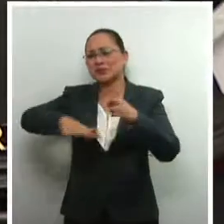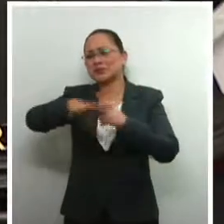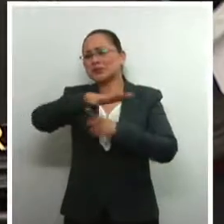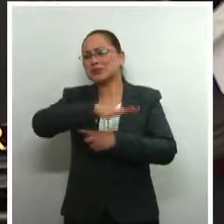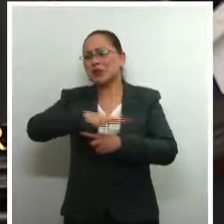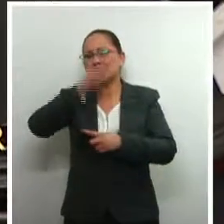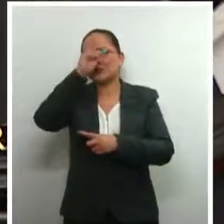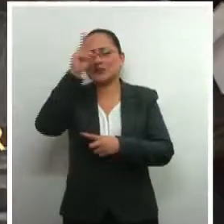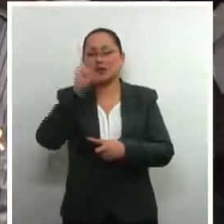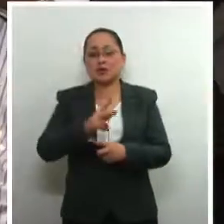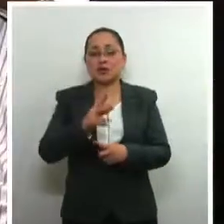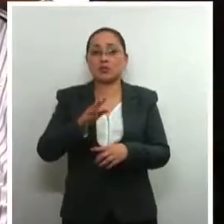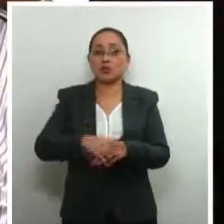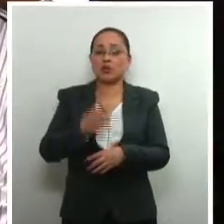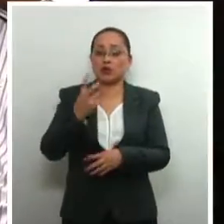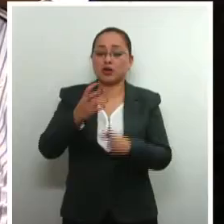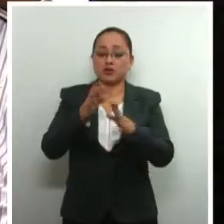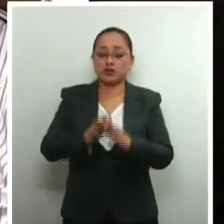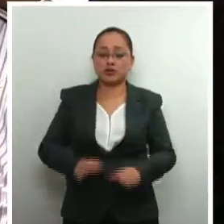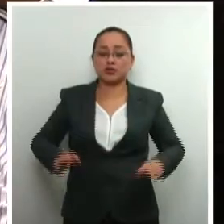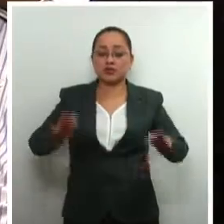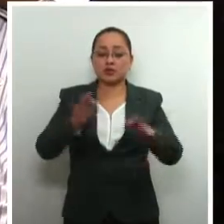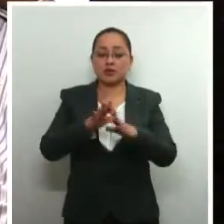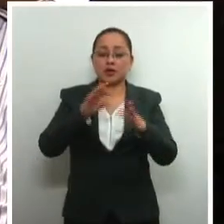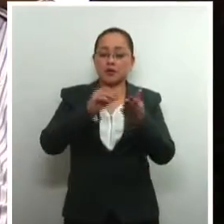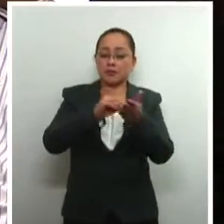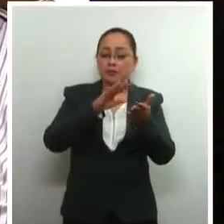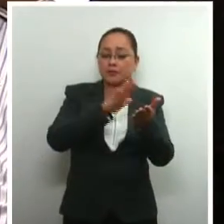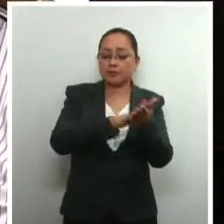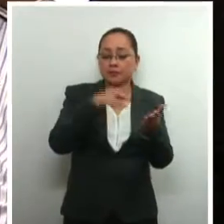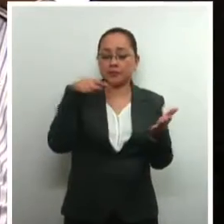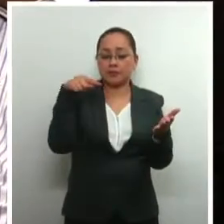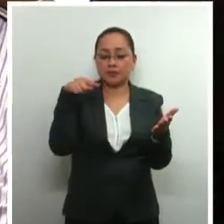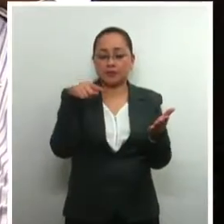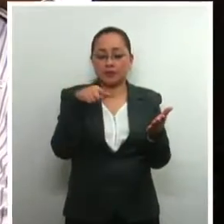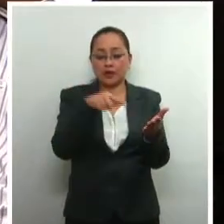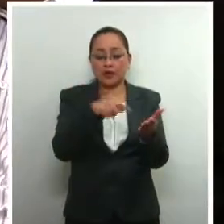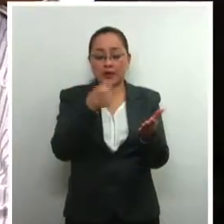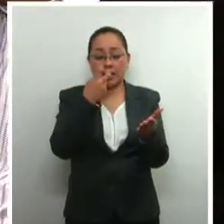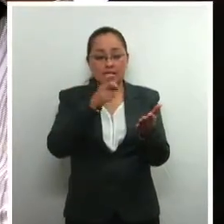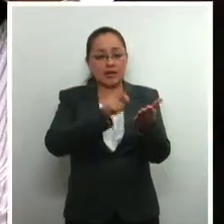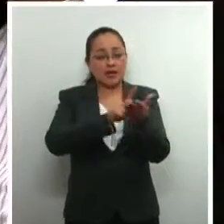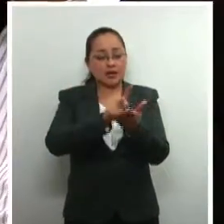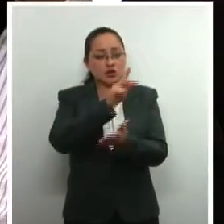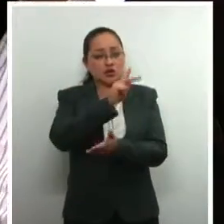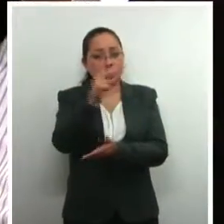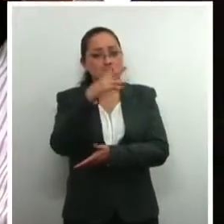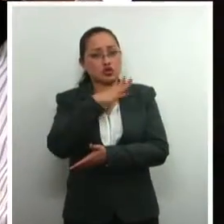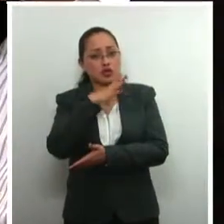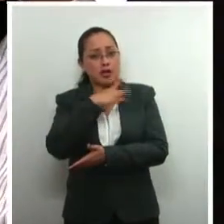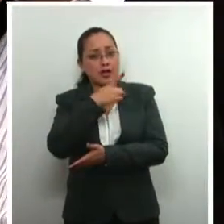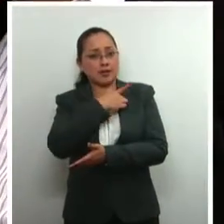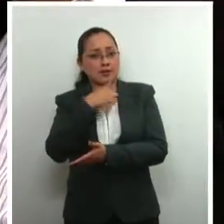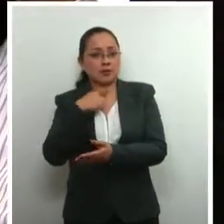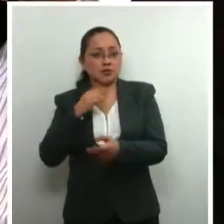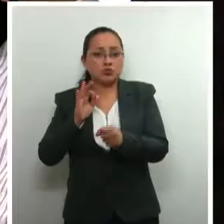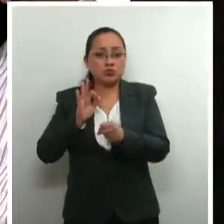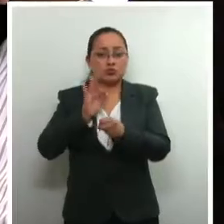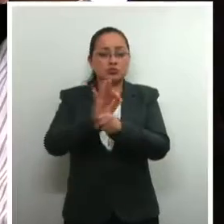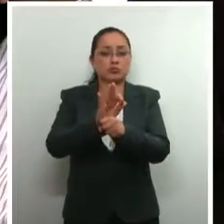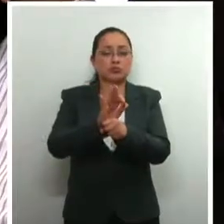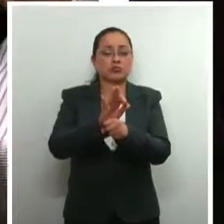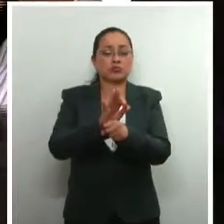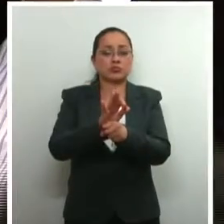es indispensable asentar que este es un derecho que tenemos y que tenemos que asegurar.